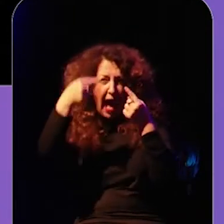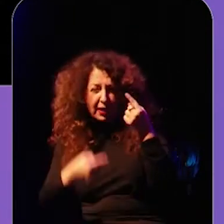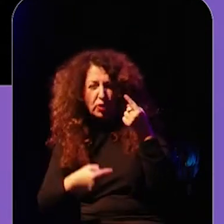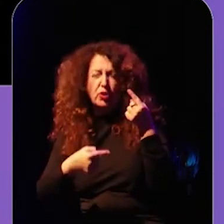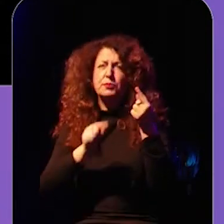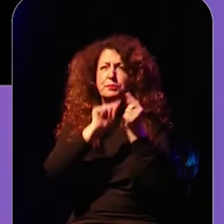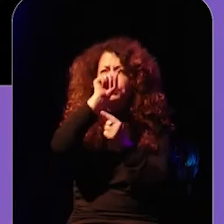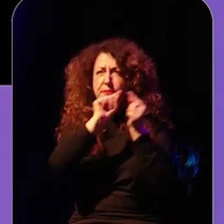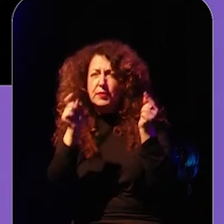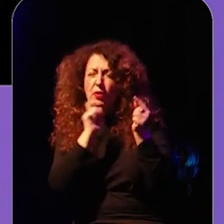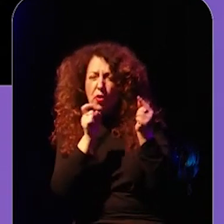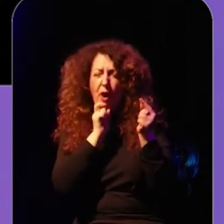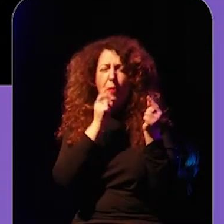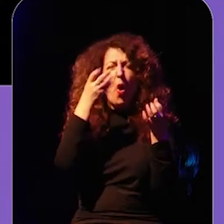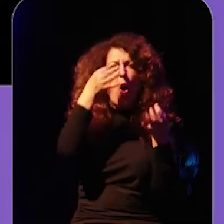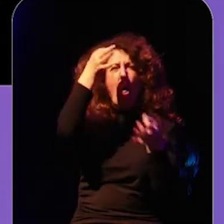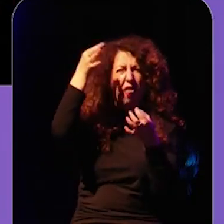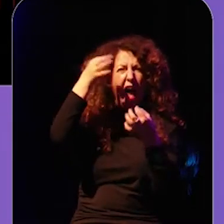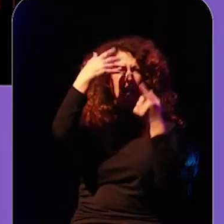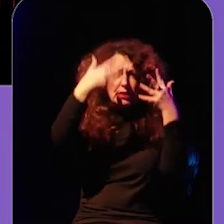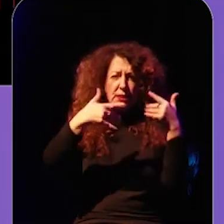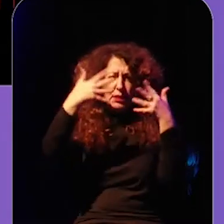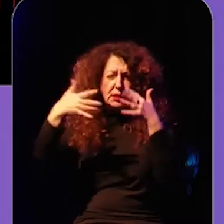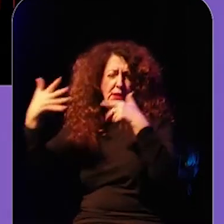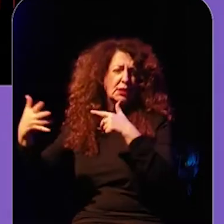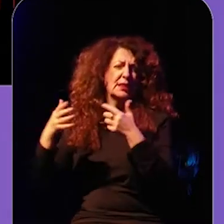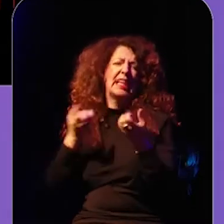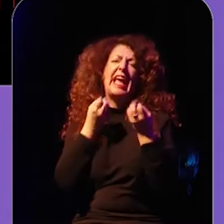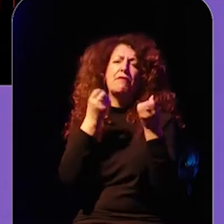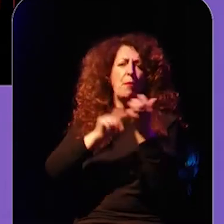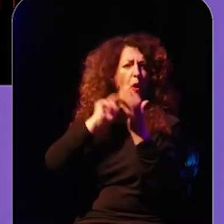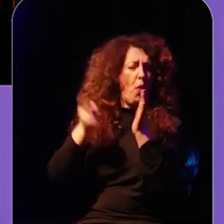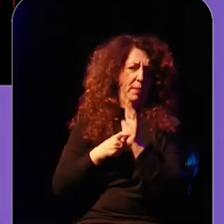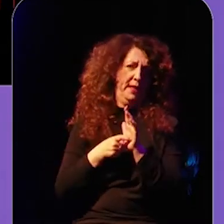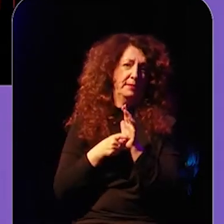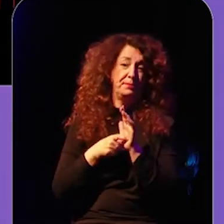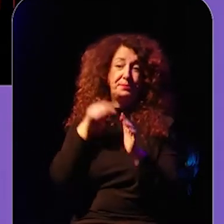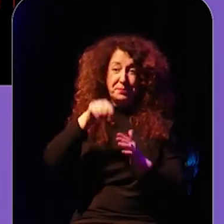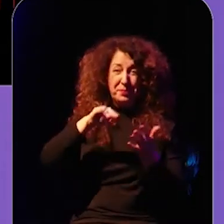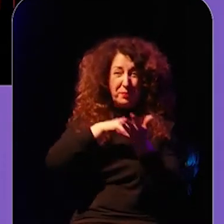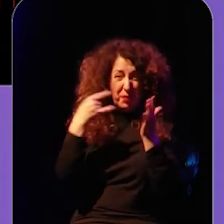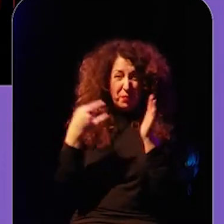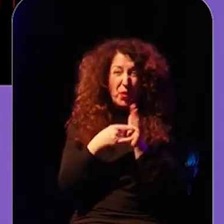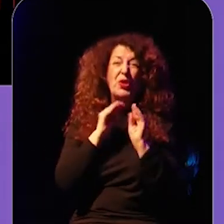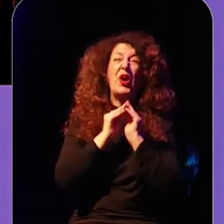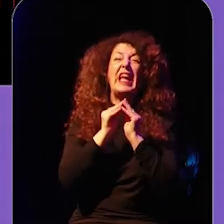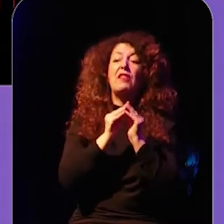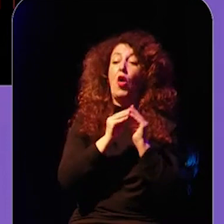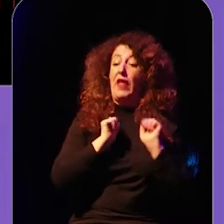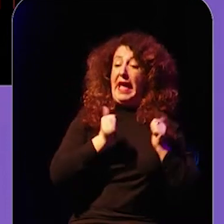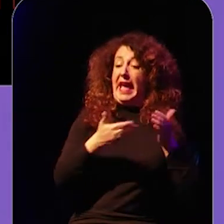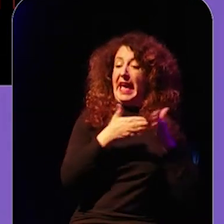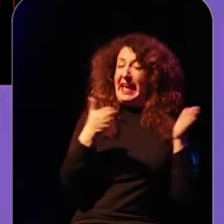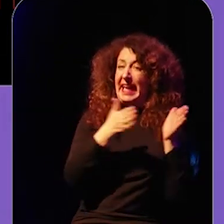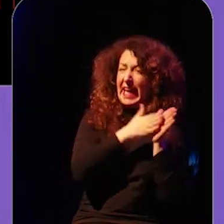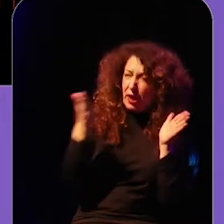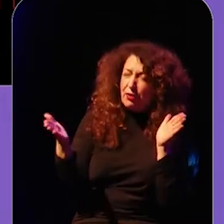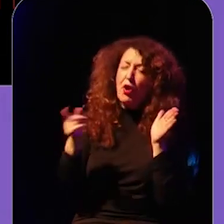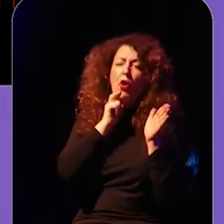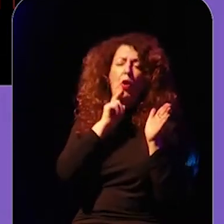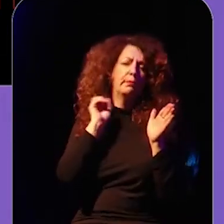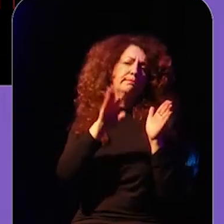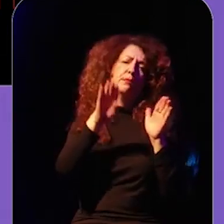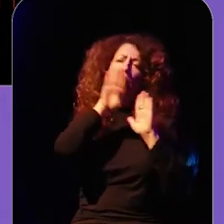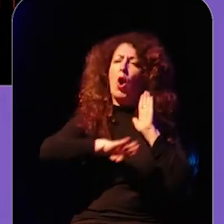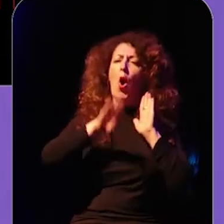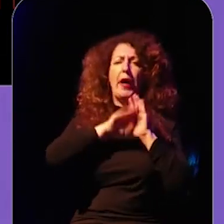coordenadas, sus datos, absolutamente con toda la información necesaria. Este proyecto, como hemos dicho, se hizo desde el inicio de forma programática,